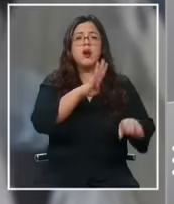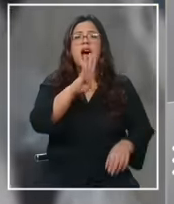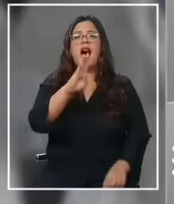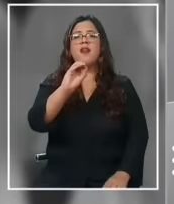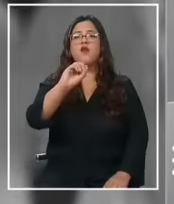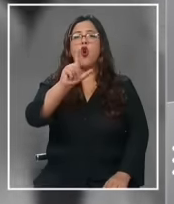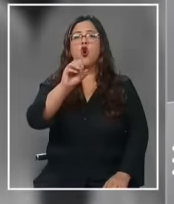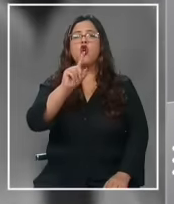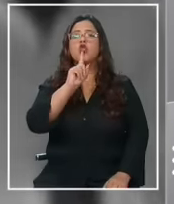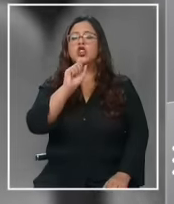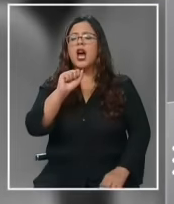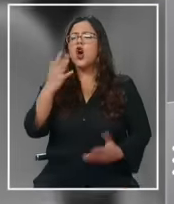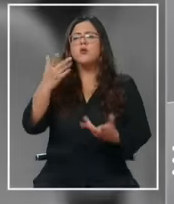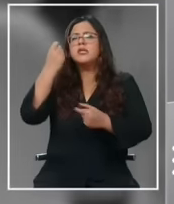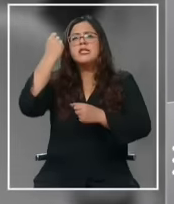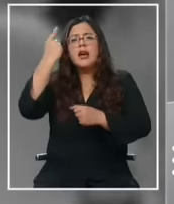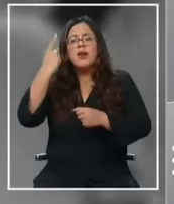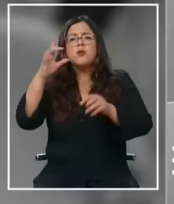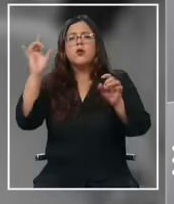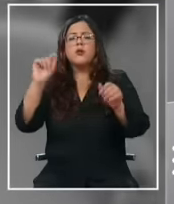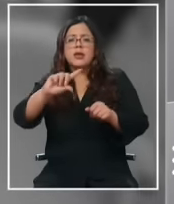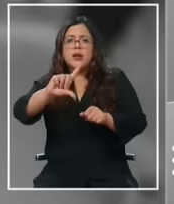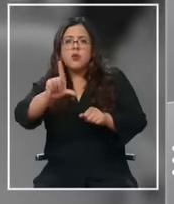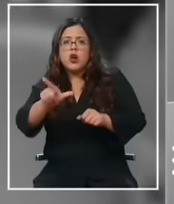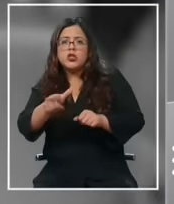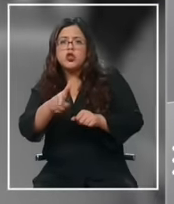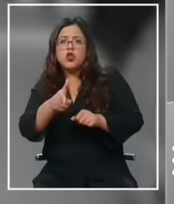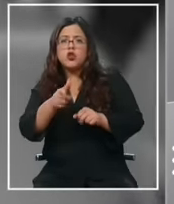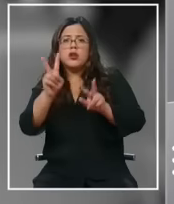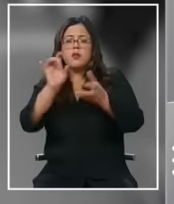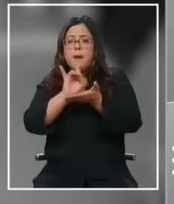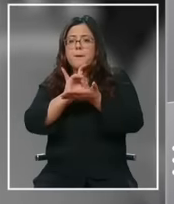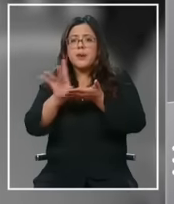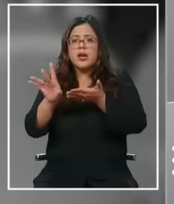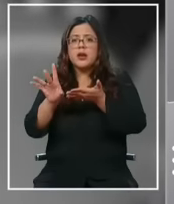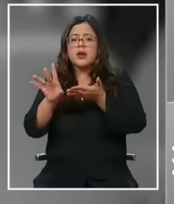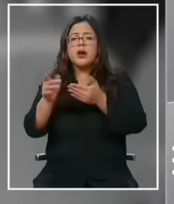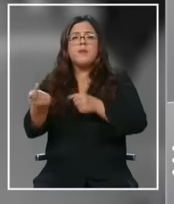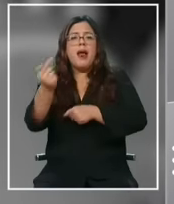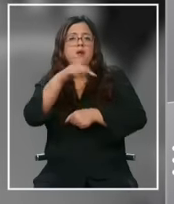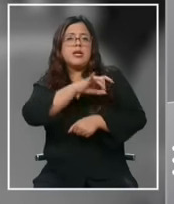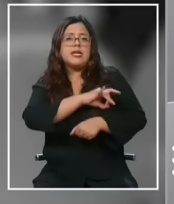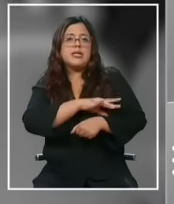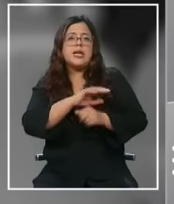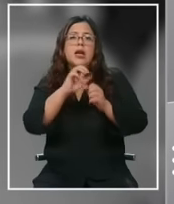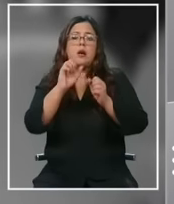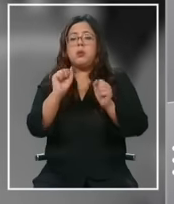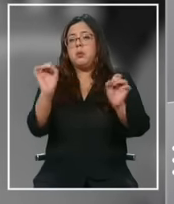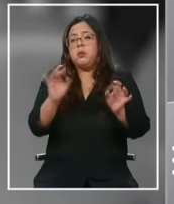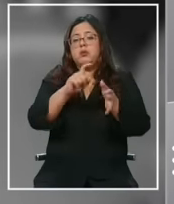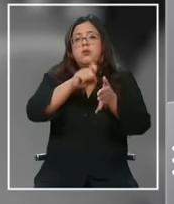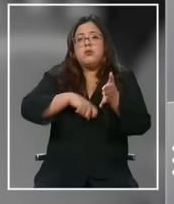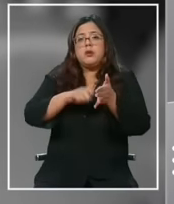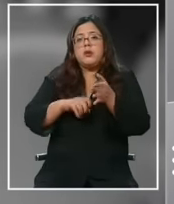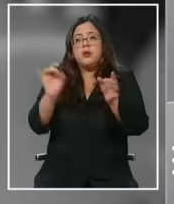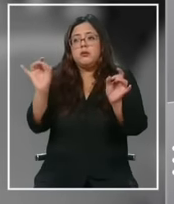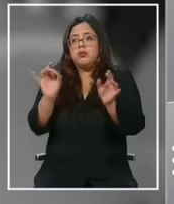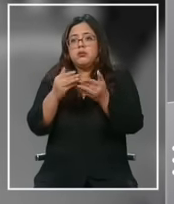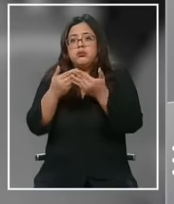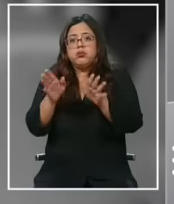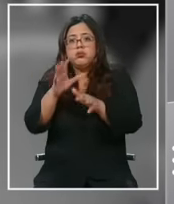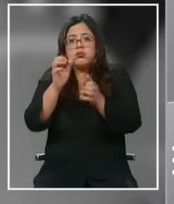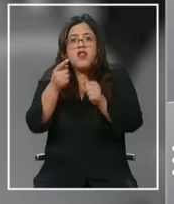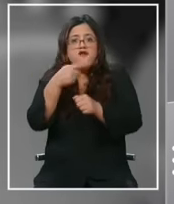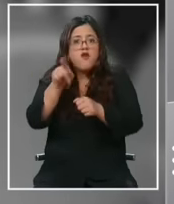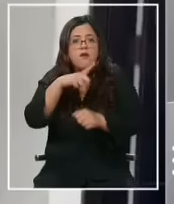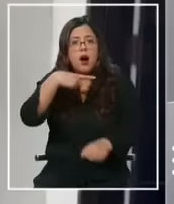tiempo en que se demora la extradición, que según usted mismo ha dicho, pueden pasar meses, no lo dejen libre y se vuelva a